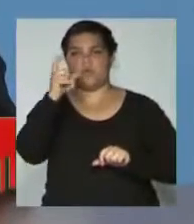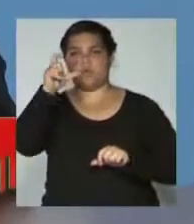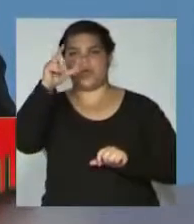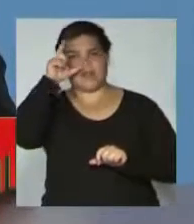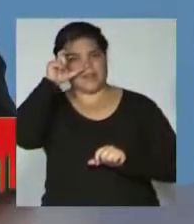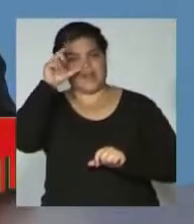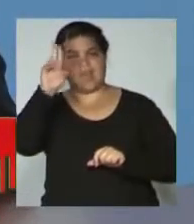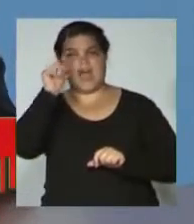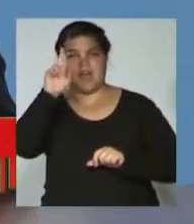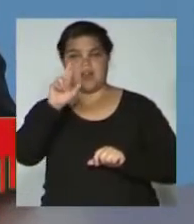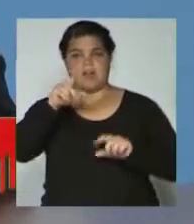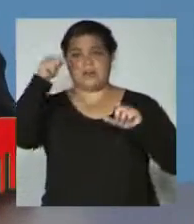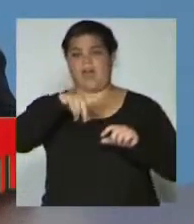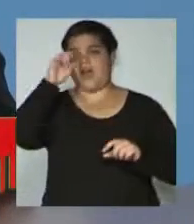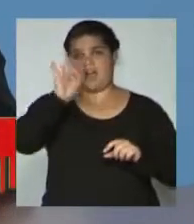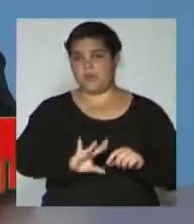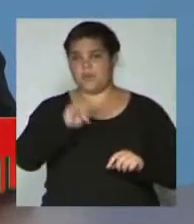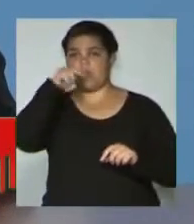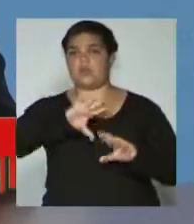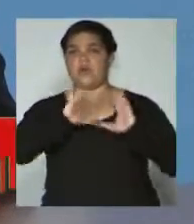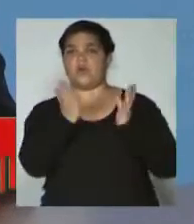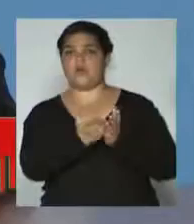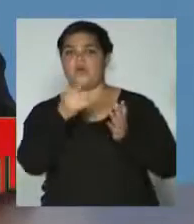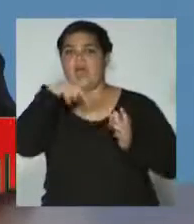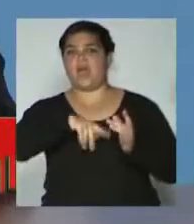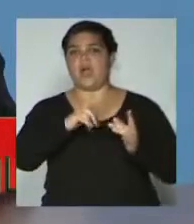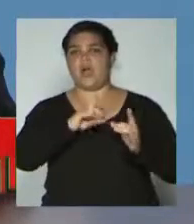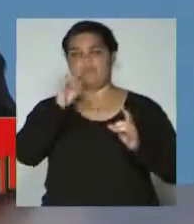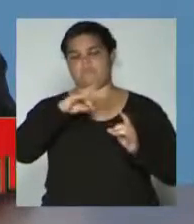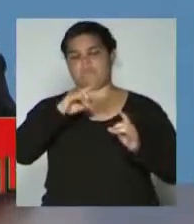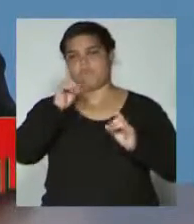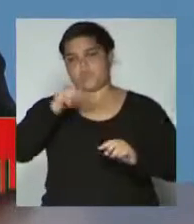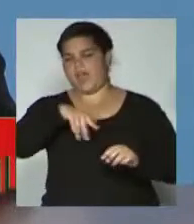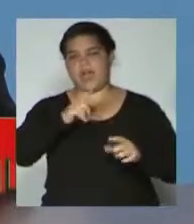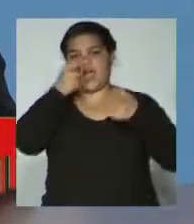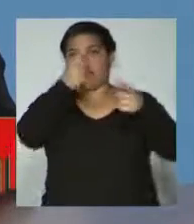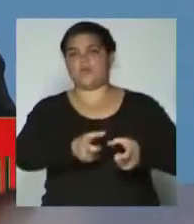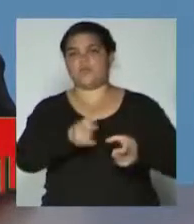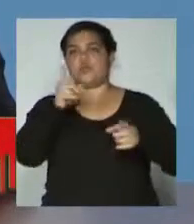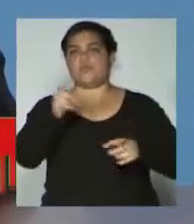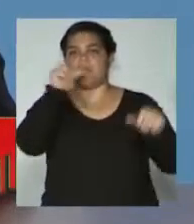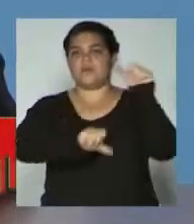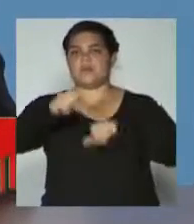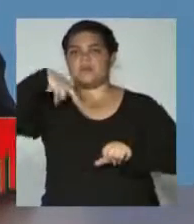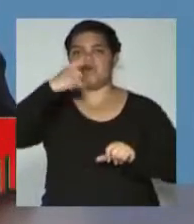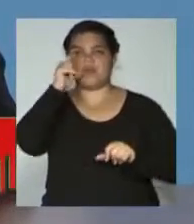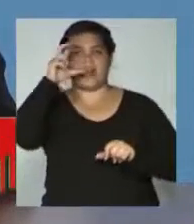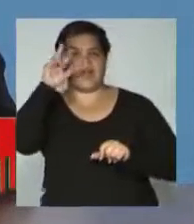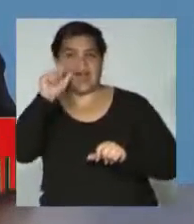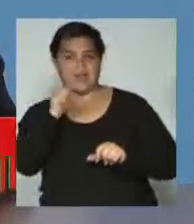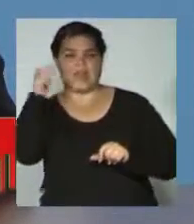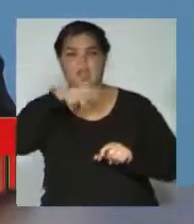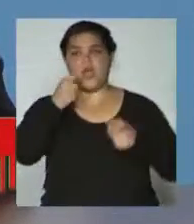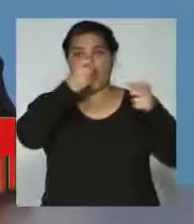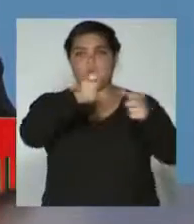Ejemplo a nivel mundial. Es la única, el único ente de control de una actividad como es la nuclear que tiene el control de todas